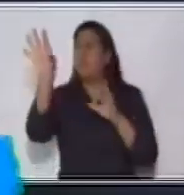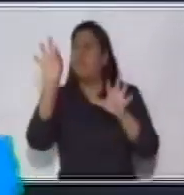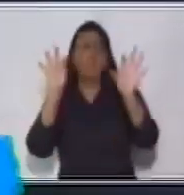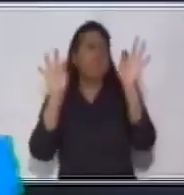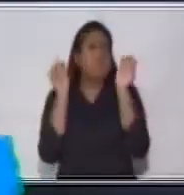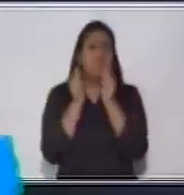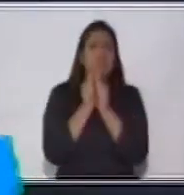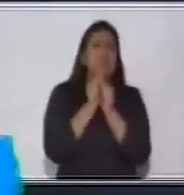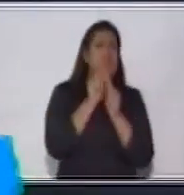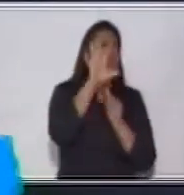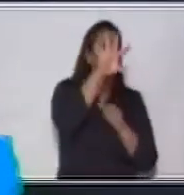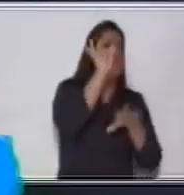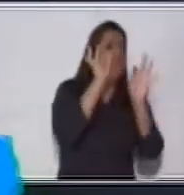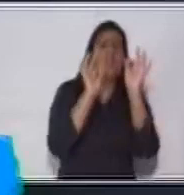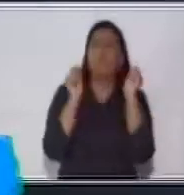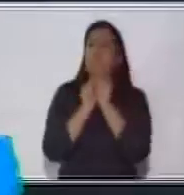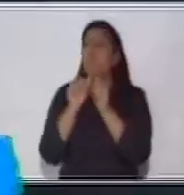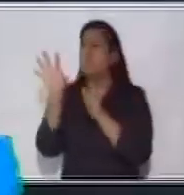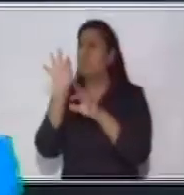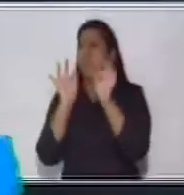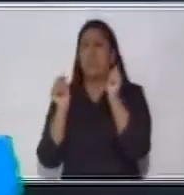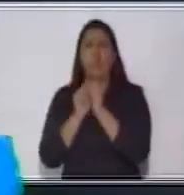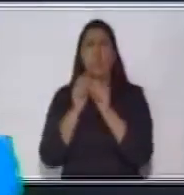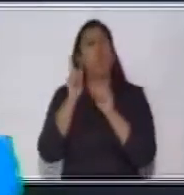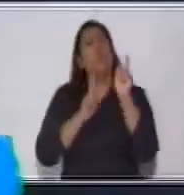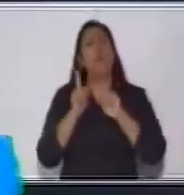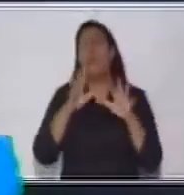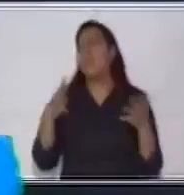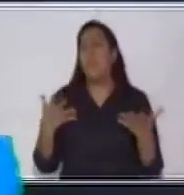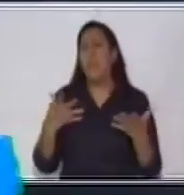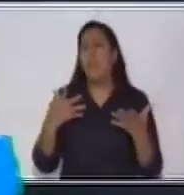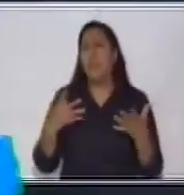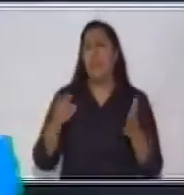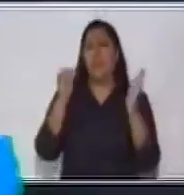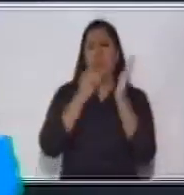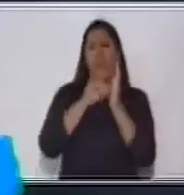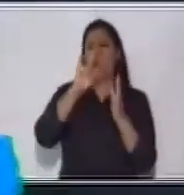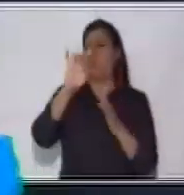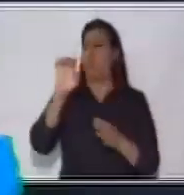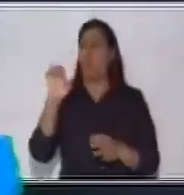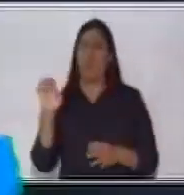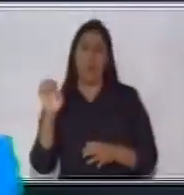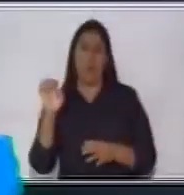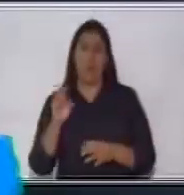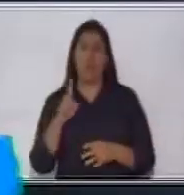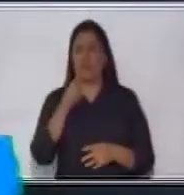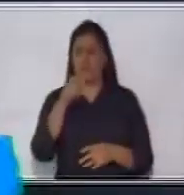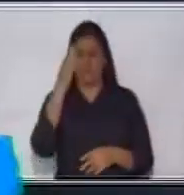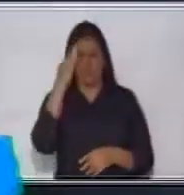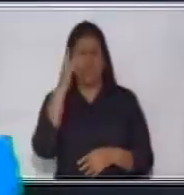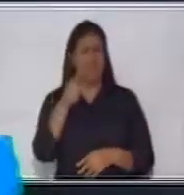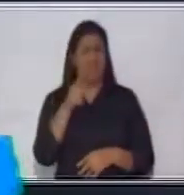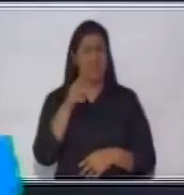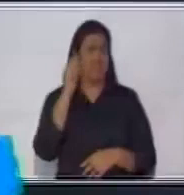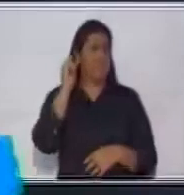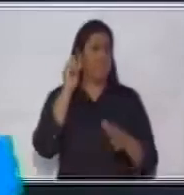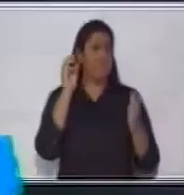tener de este dígrafo, de Q y U? ¿Has escuchado alguna palabra que empiece Qua o K?